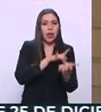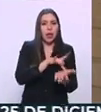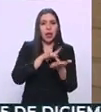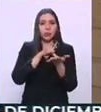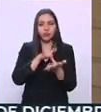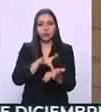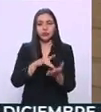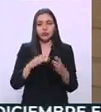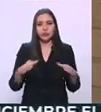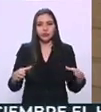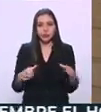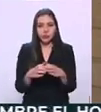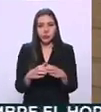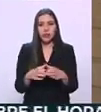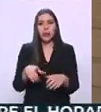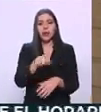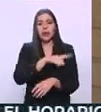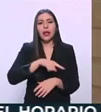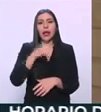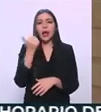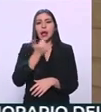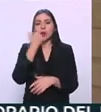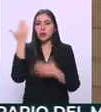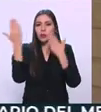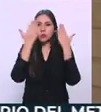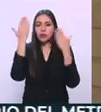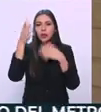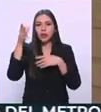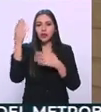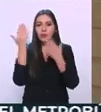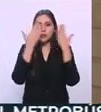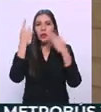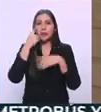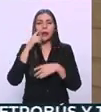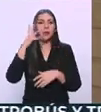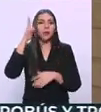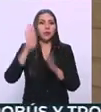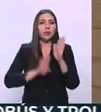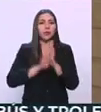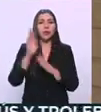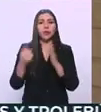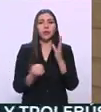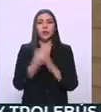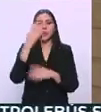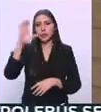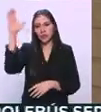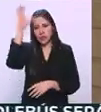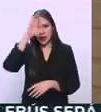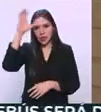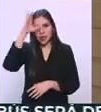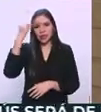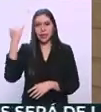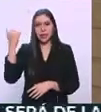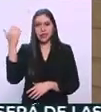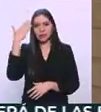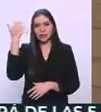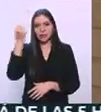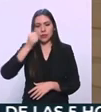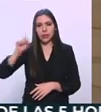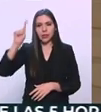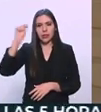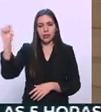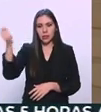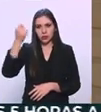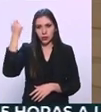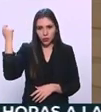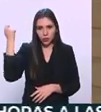están formando para ser nuevos científicas y científicos, y nuevas tecnólogas y tecnólogos, y también